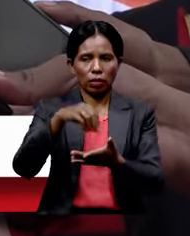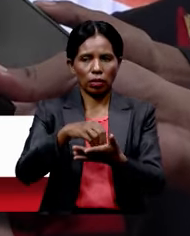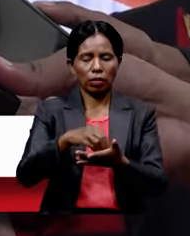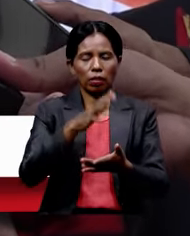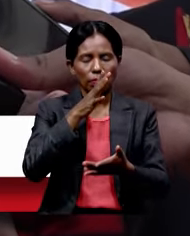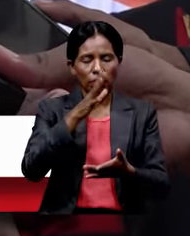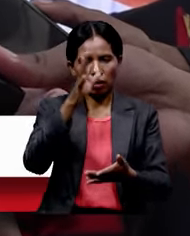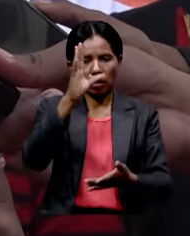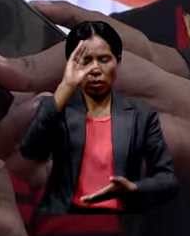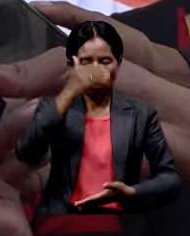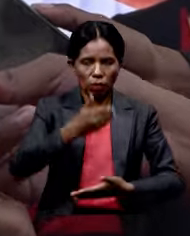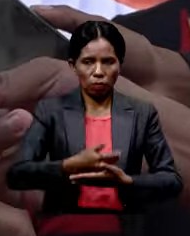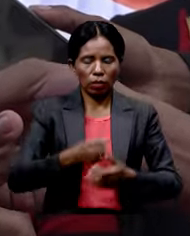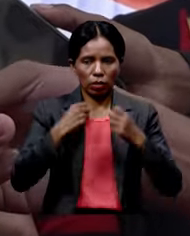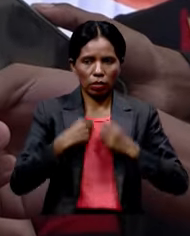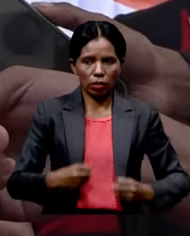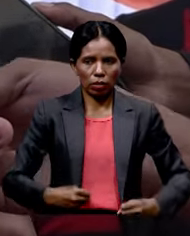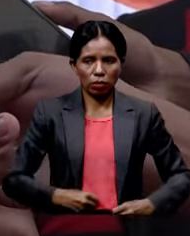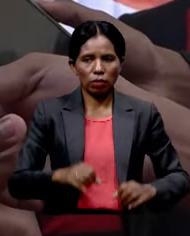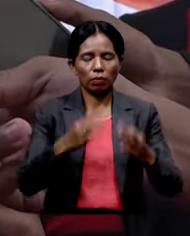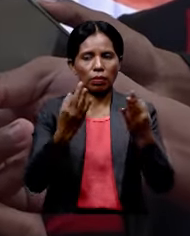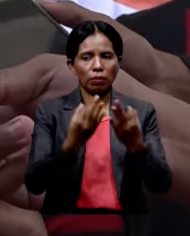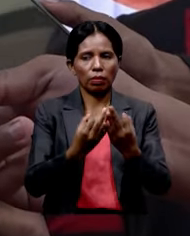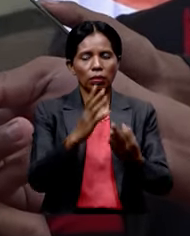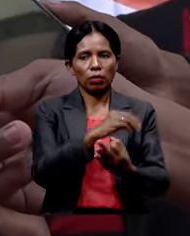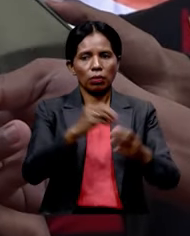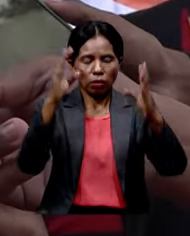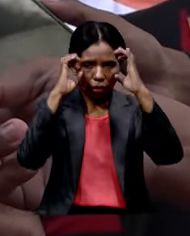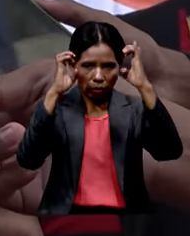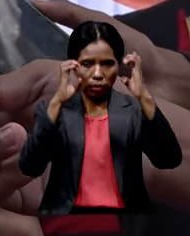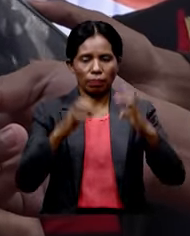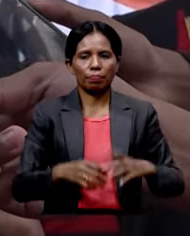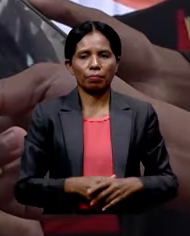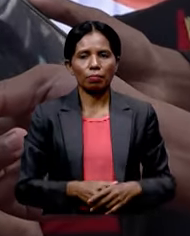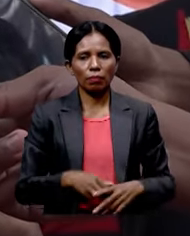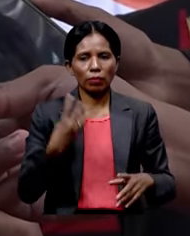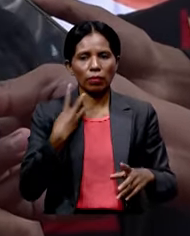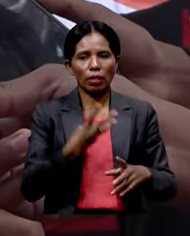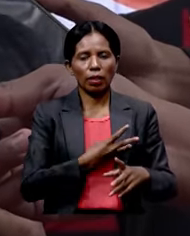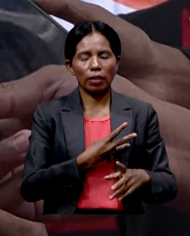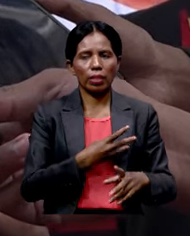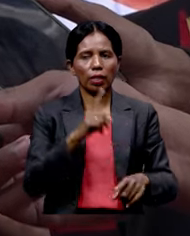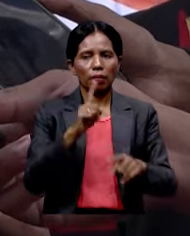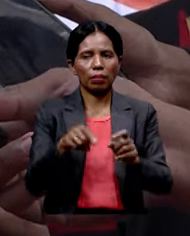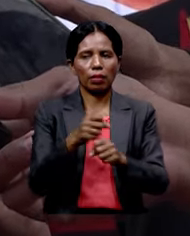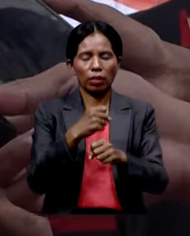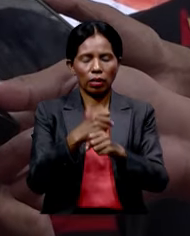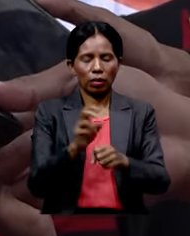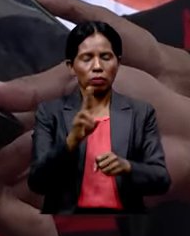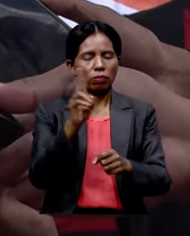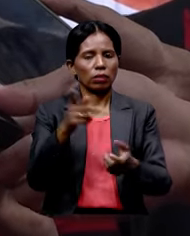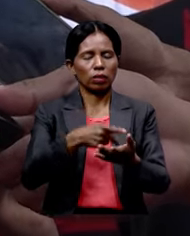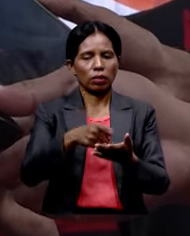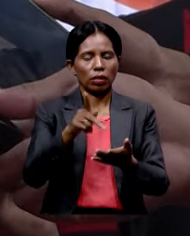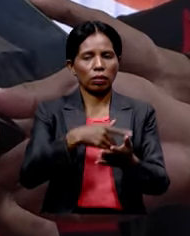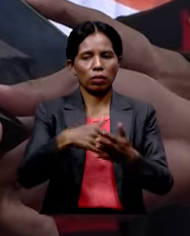ho oan ne Saudi i umalaran Saudi ho edukasaun. Ita halo tarabandu para la bele halo mal gastos y